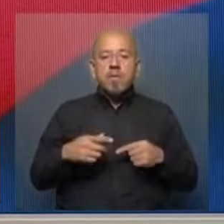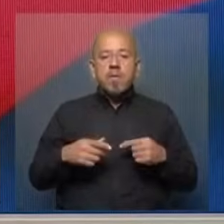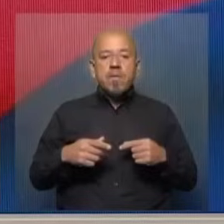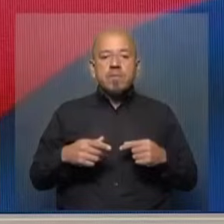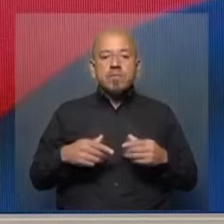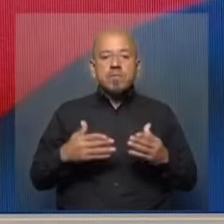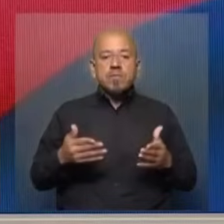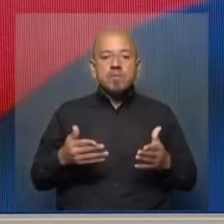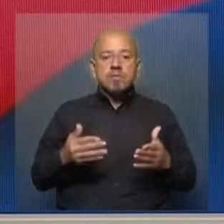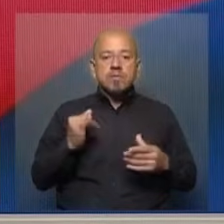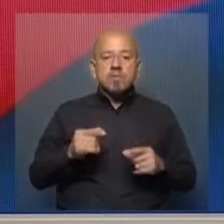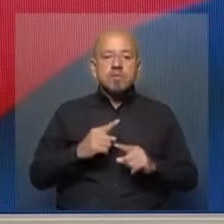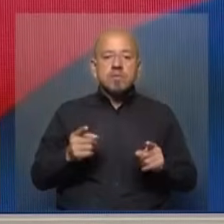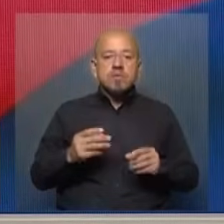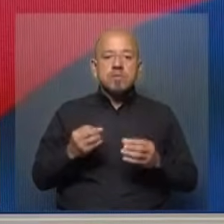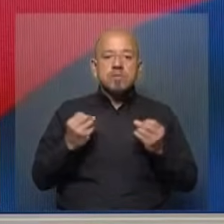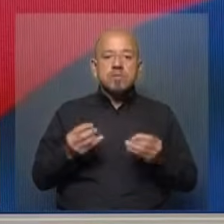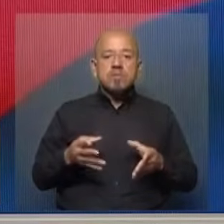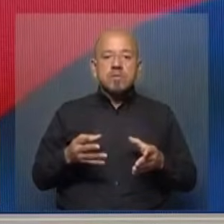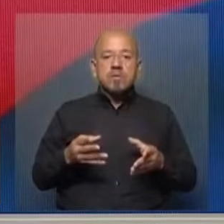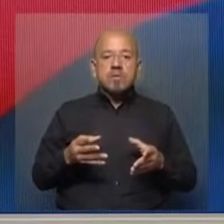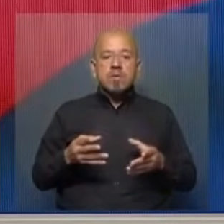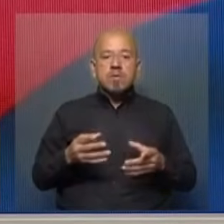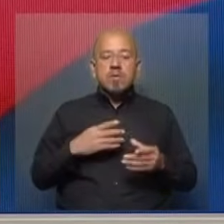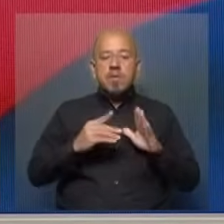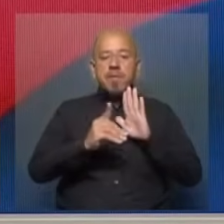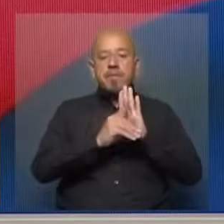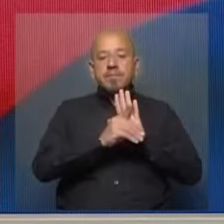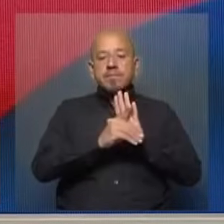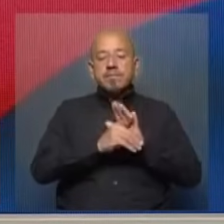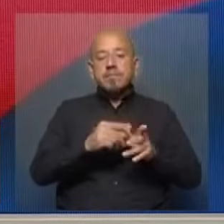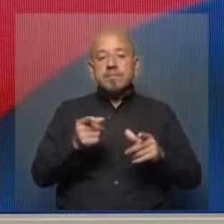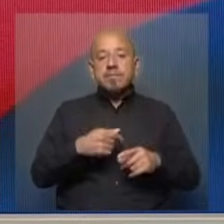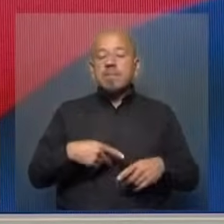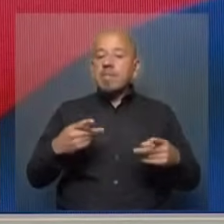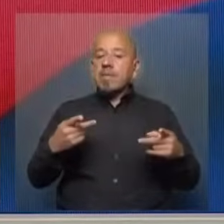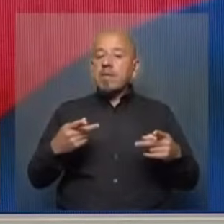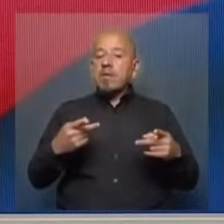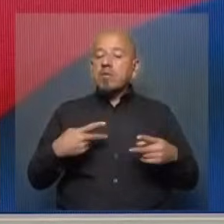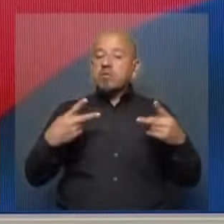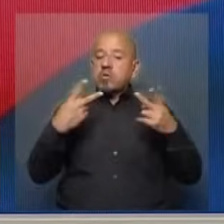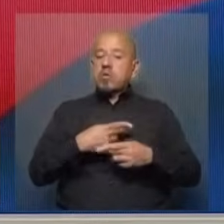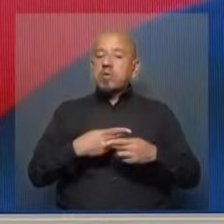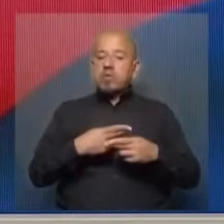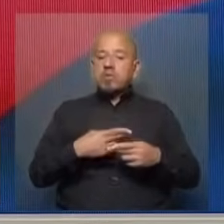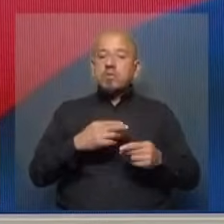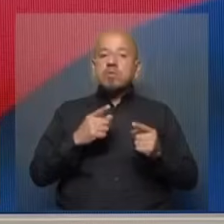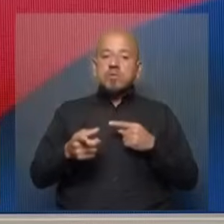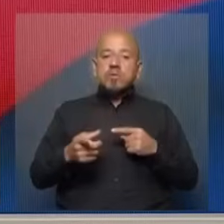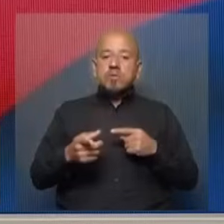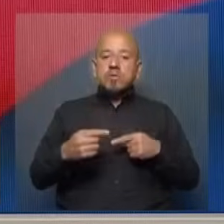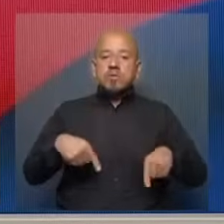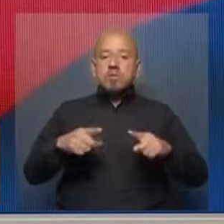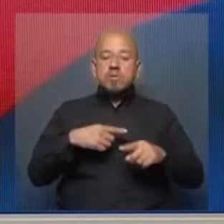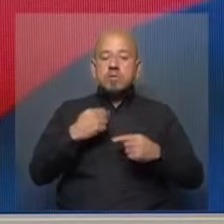población, que si no. ¿Por qué? Porque los datos son cuestiones objetivas y nos dan un punto de referencia indiscutible